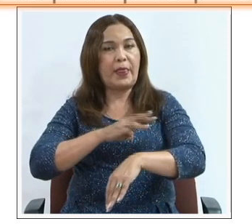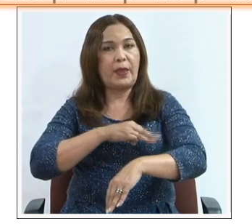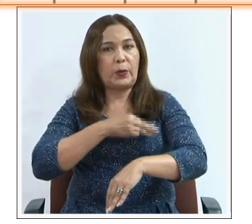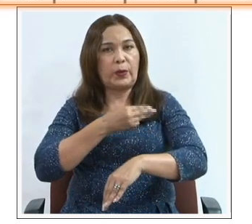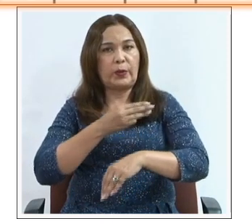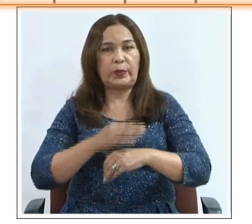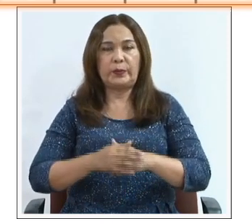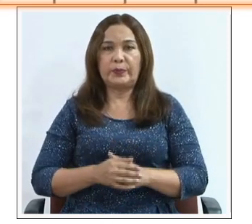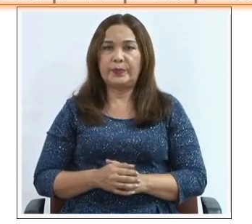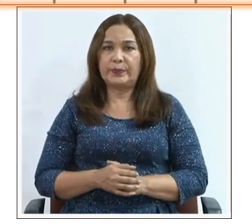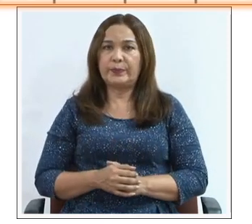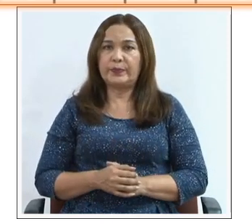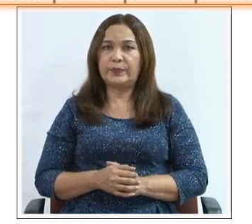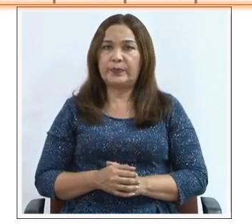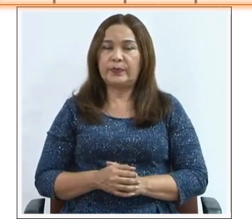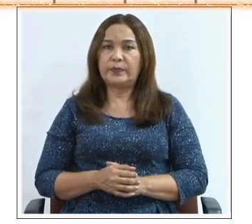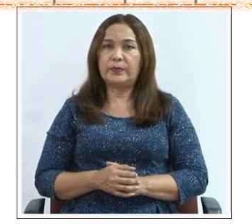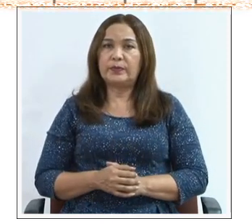pedagógico